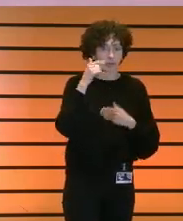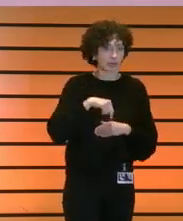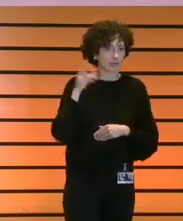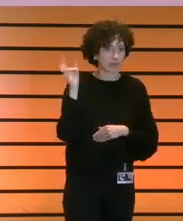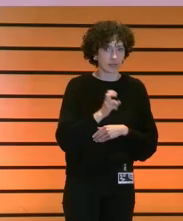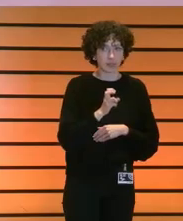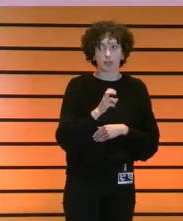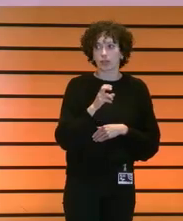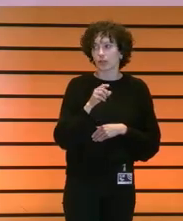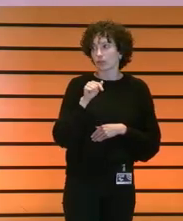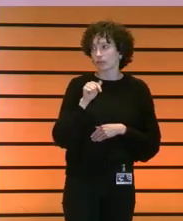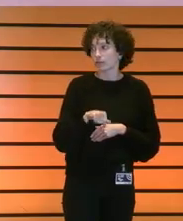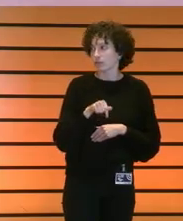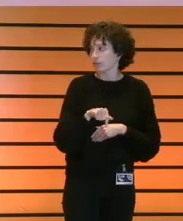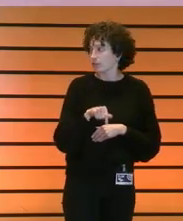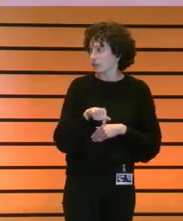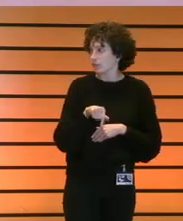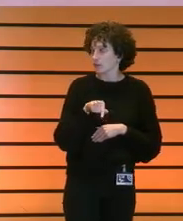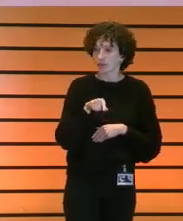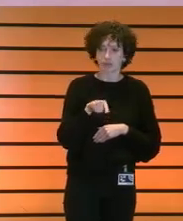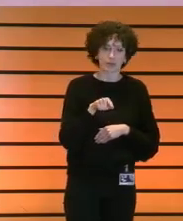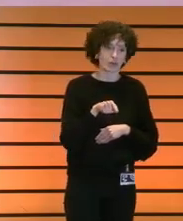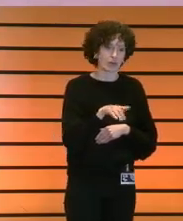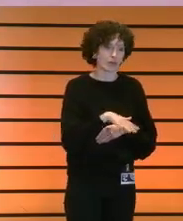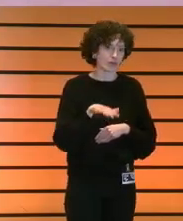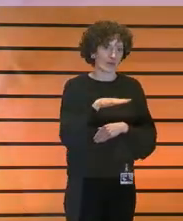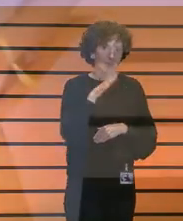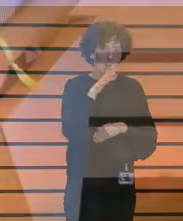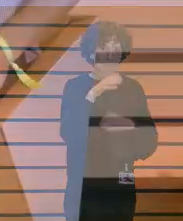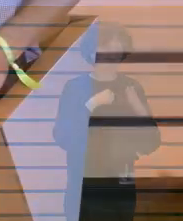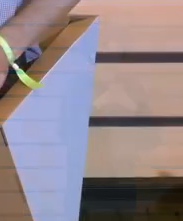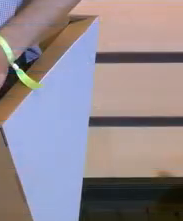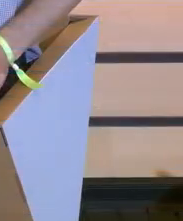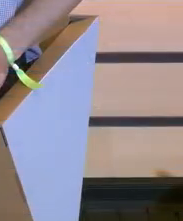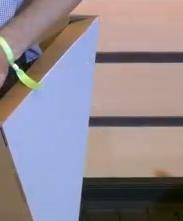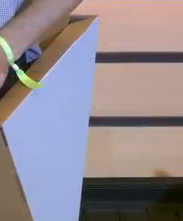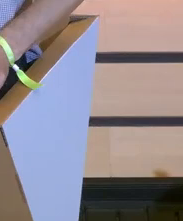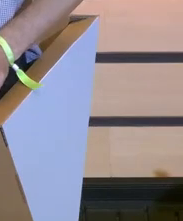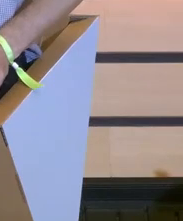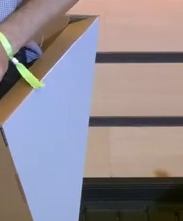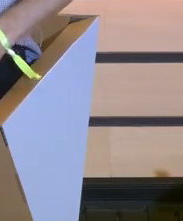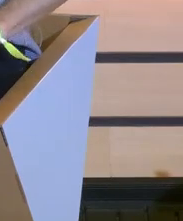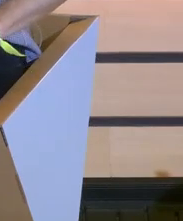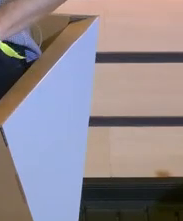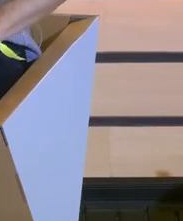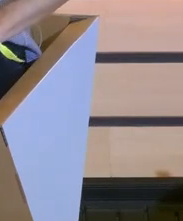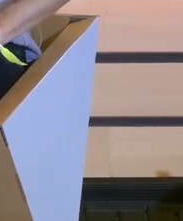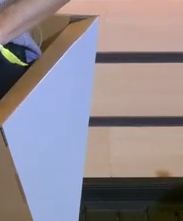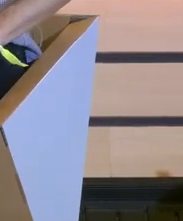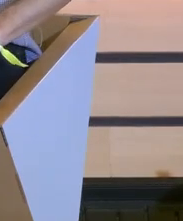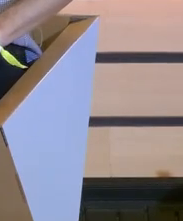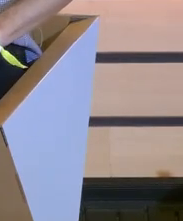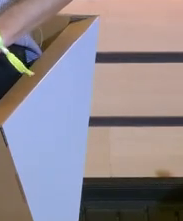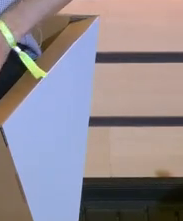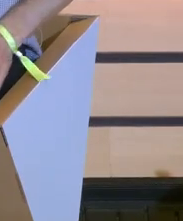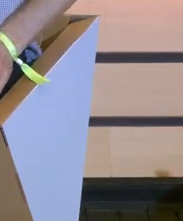con nuestro pico lleno de agua, de y, agua. De, y de ideas. Bueno, si te parece, antes de pasar a la última pregunta que tenemos para ti,